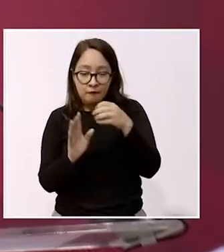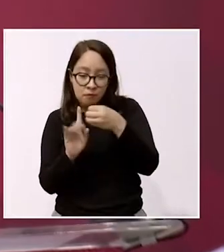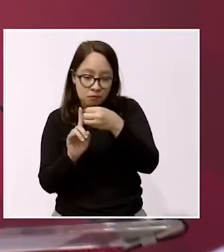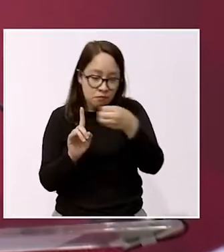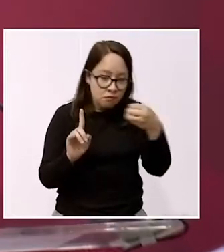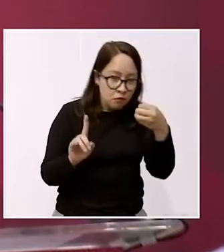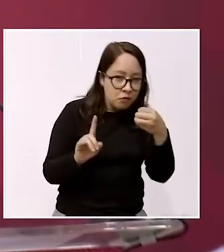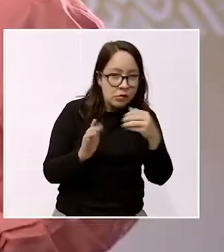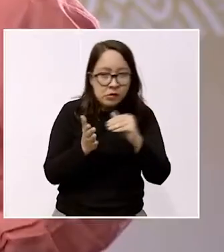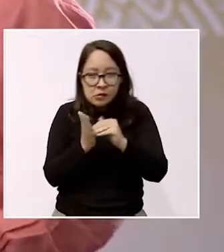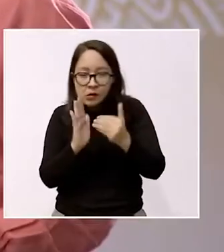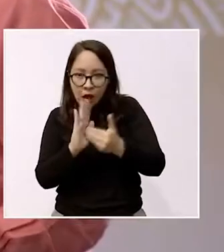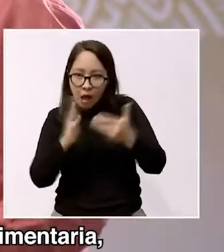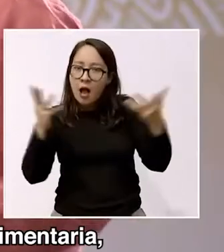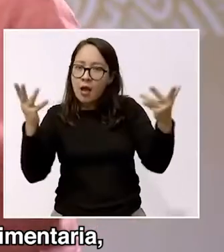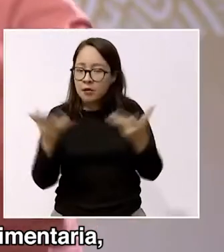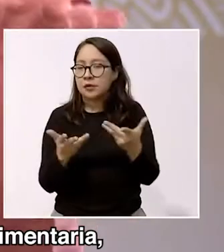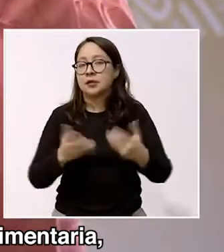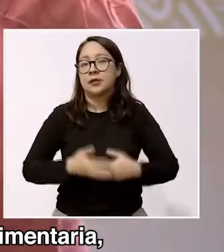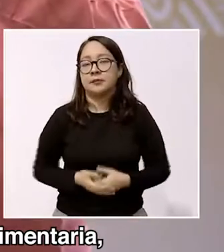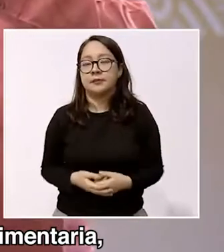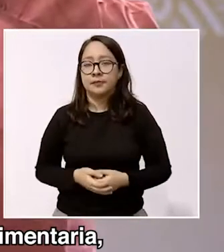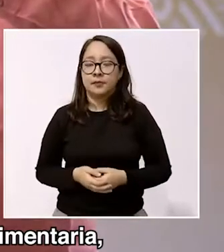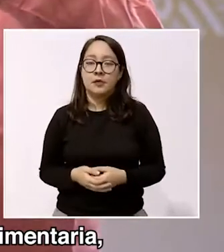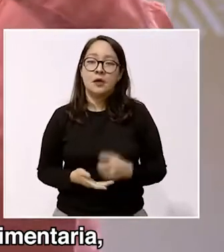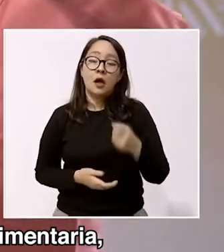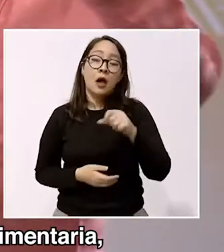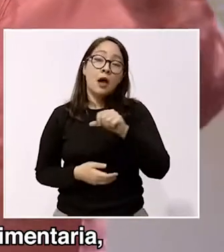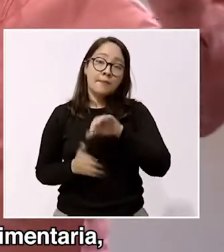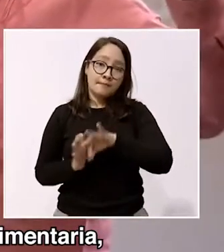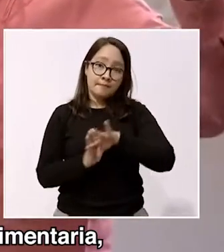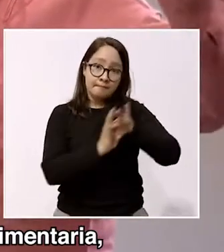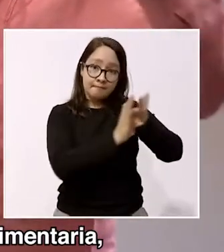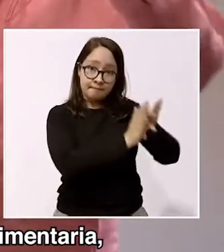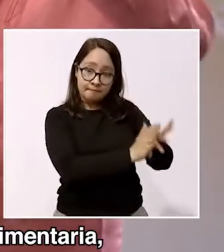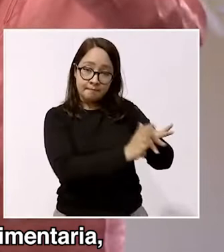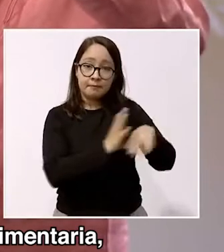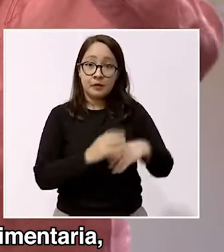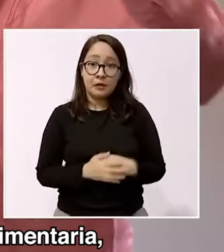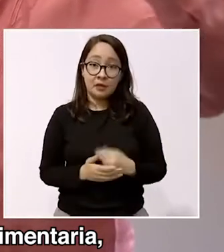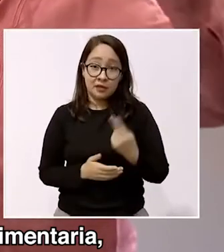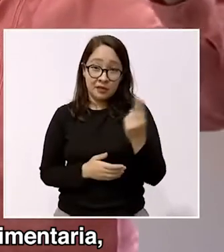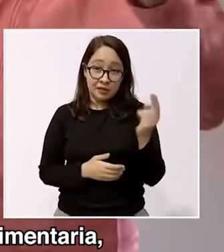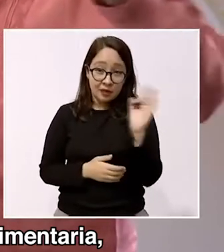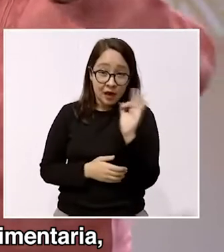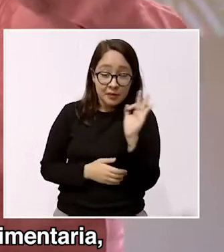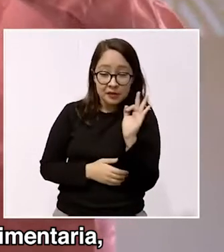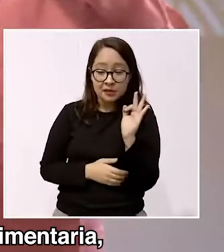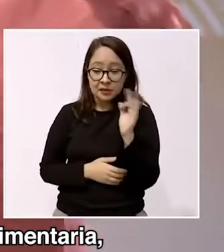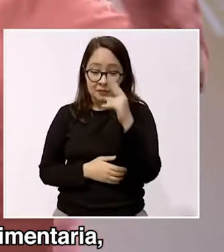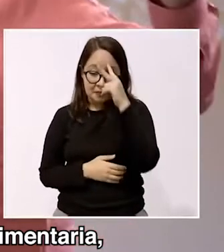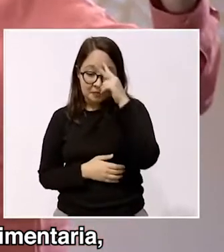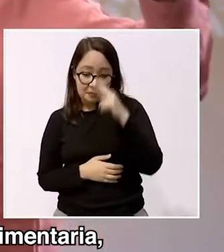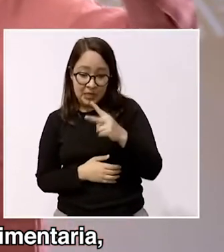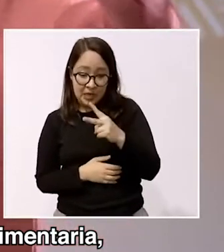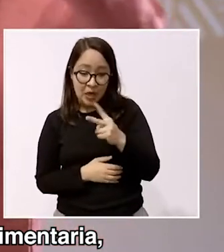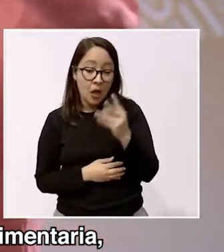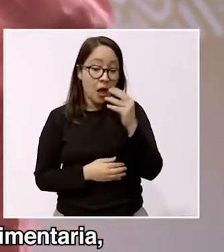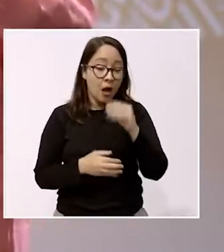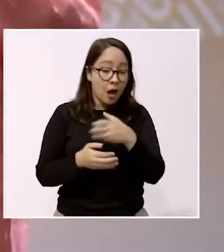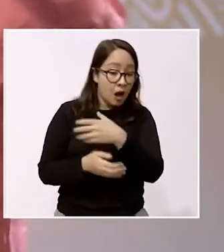También otra acción es que mientras no tengamos autosuficiencia